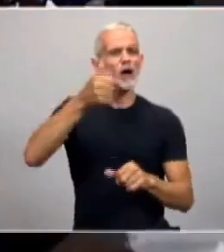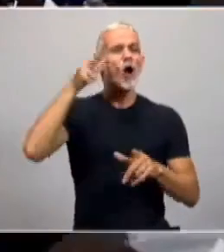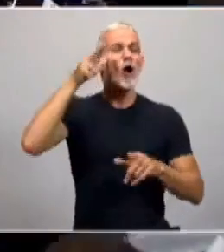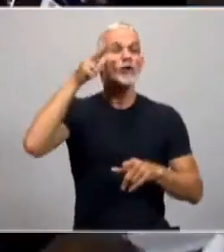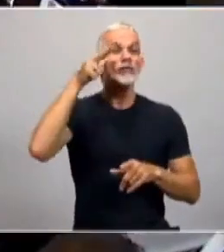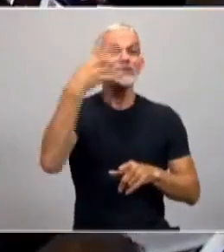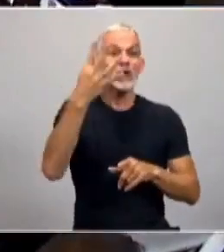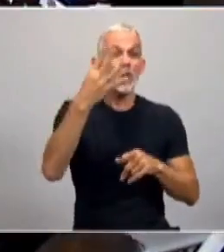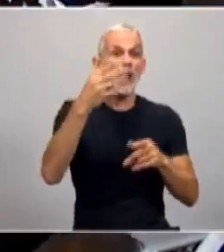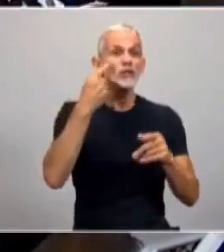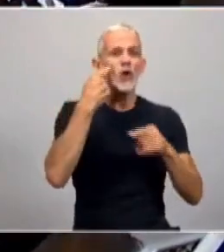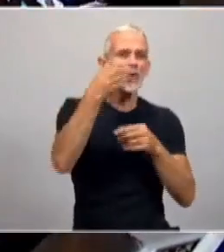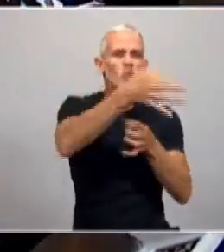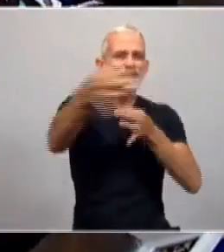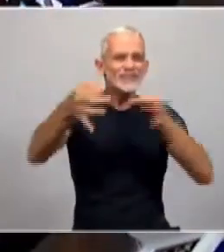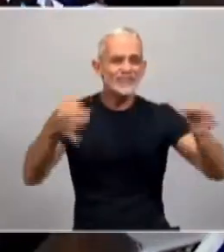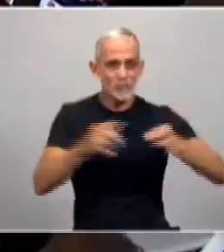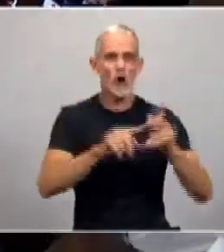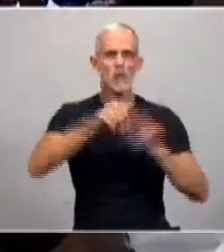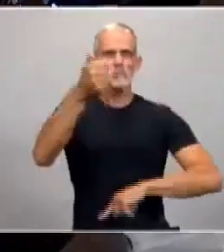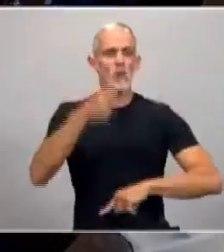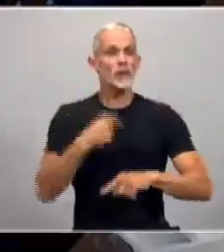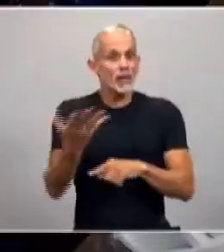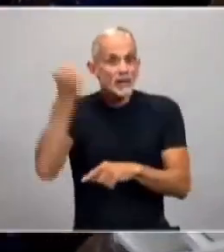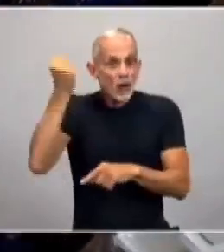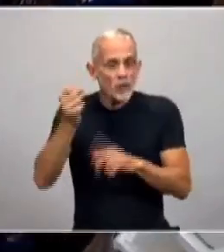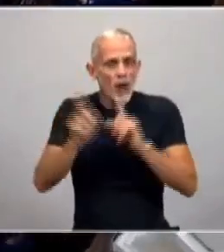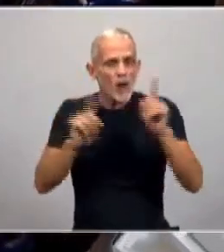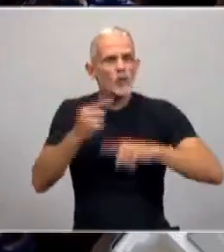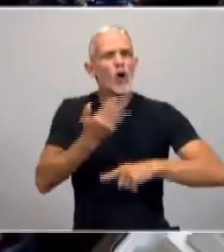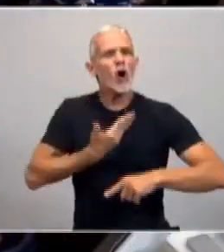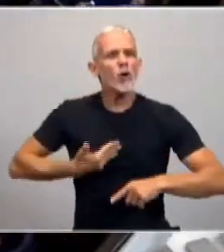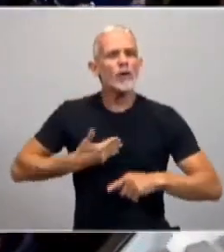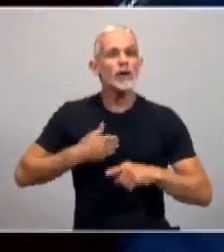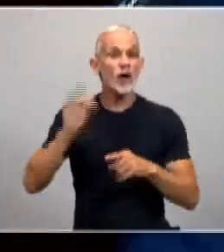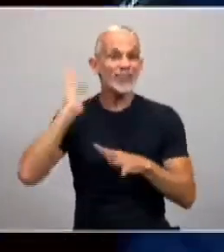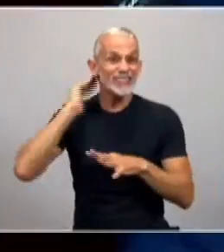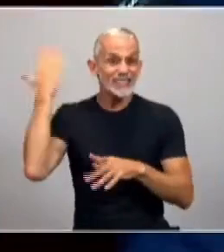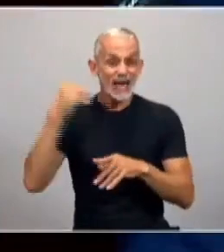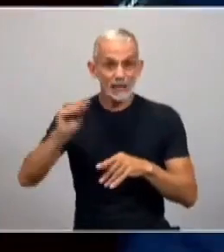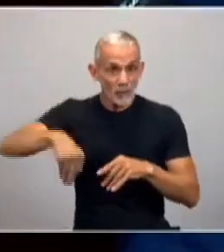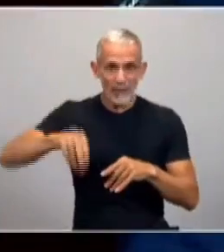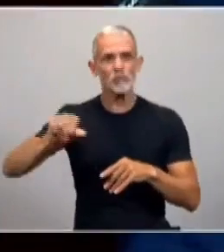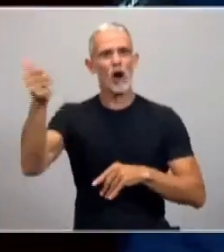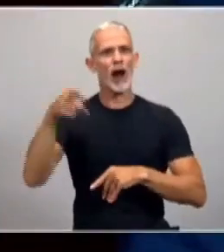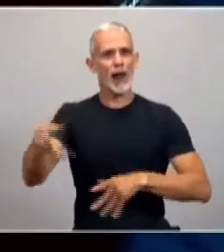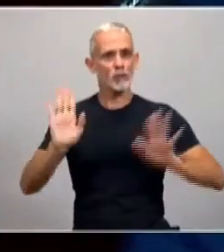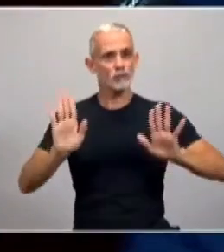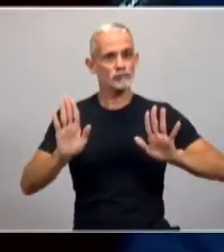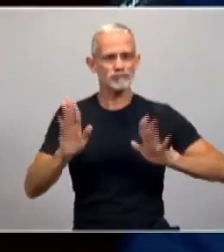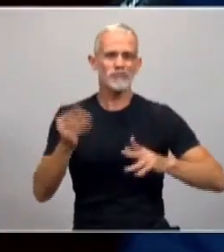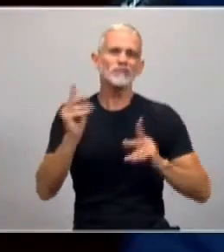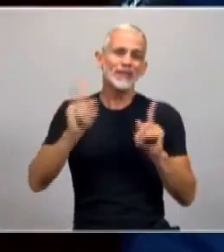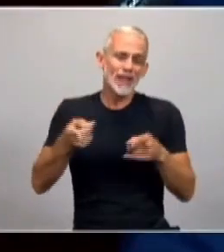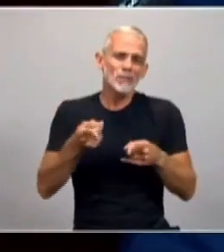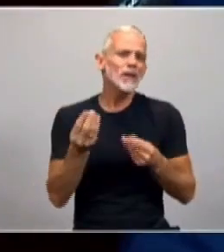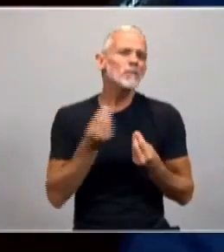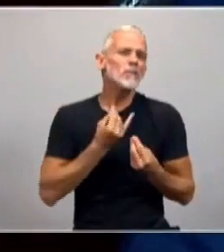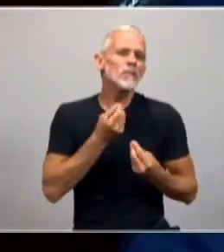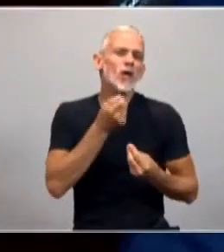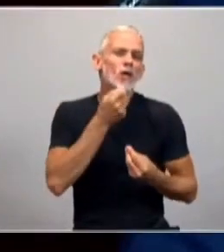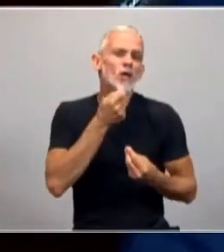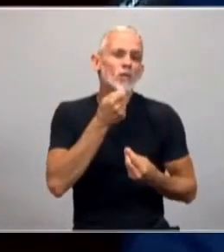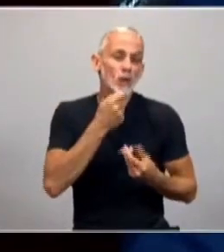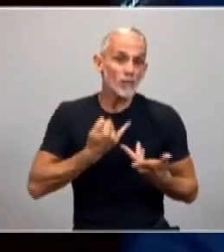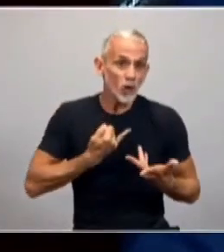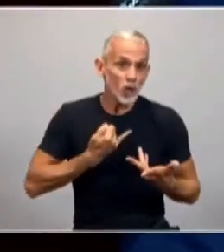84 municipios y recuperar incluso el gobierno en 16 distritos, incluyendo ni más ni menos que